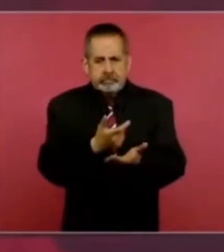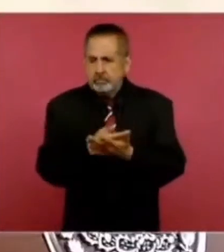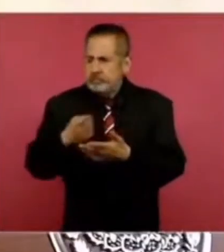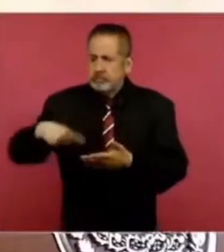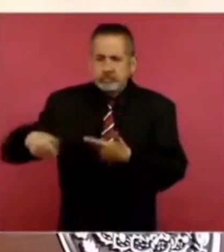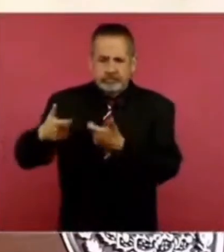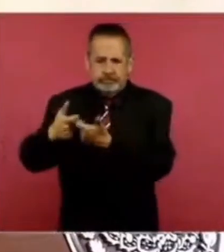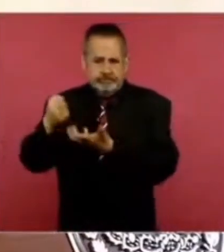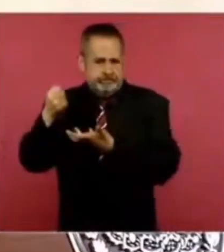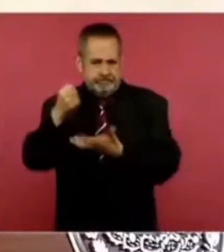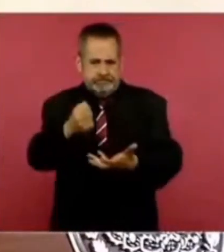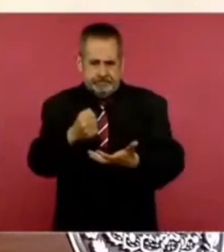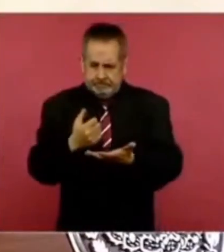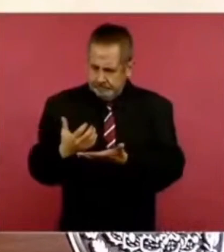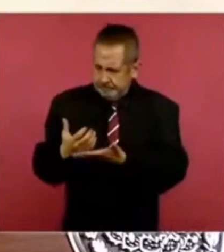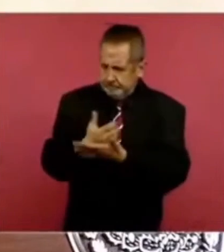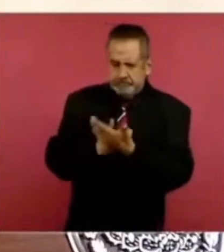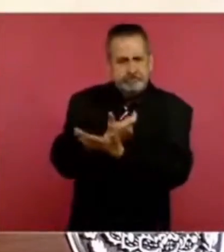ministro.